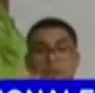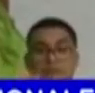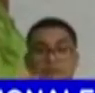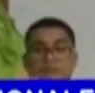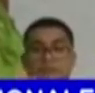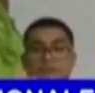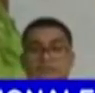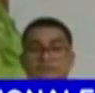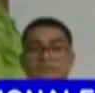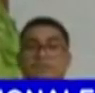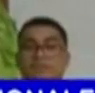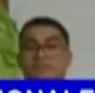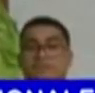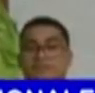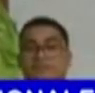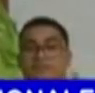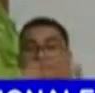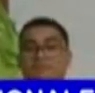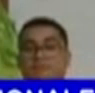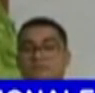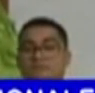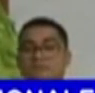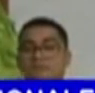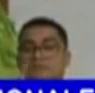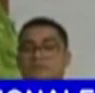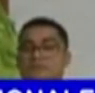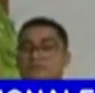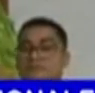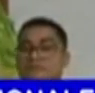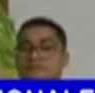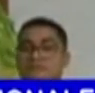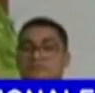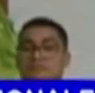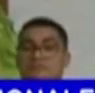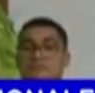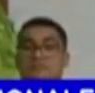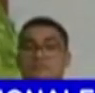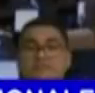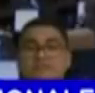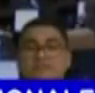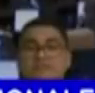diputada Arlyn Alonso Gómez, presidenta de dicha comisión, la lectura del mismo.